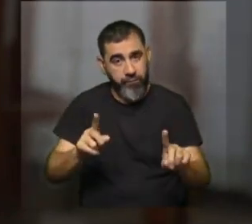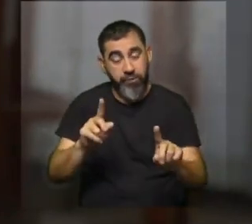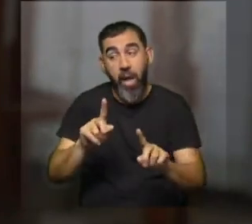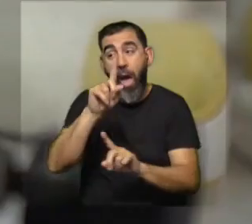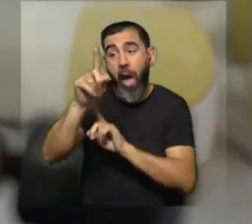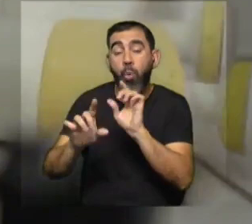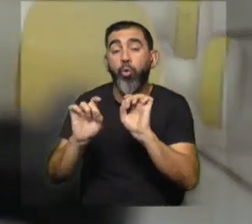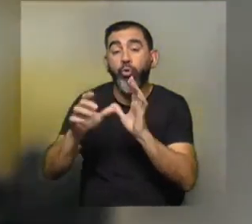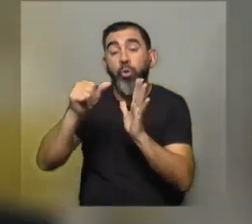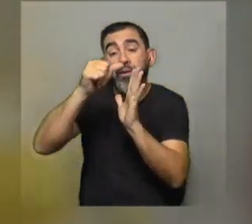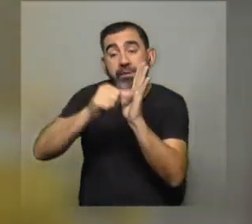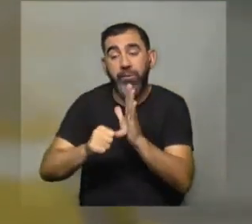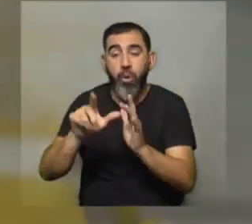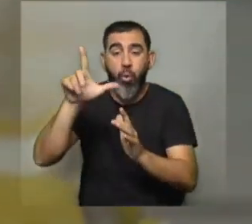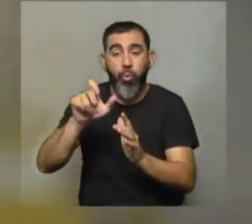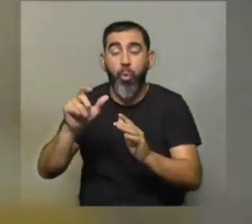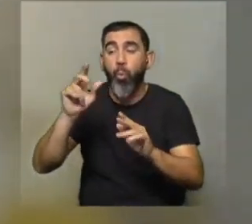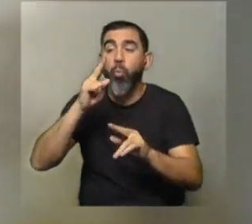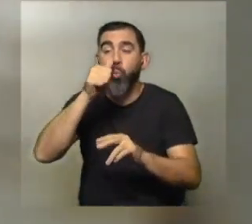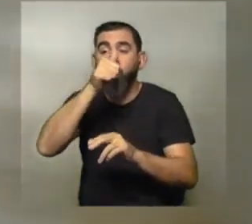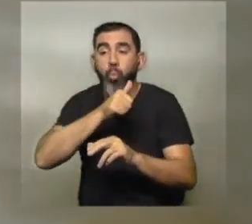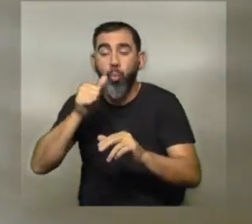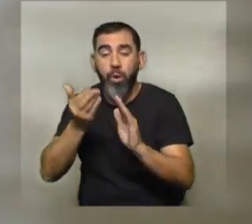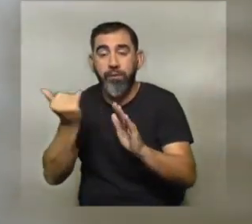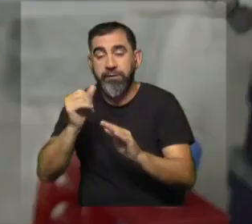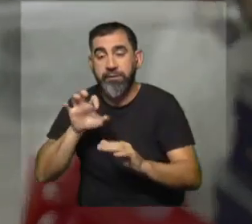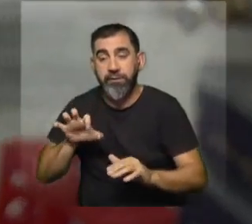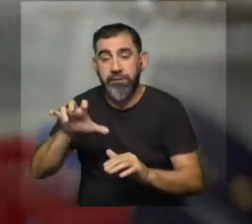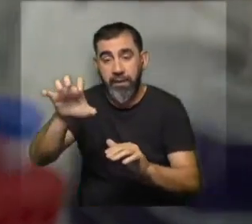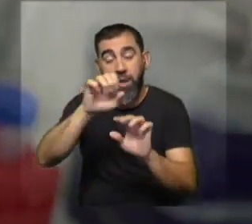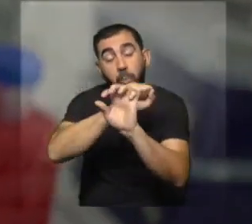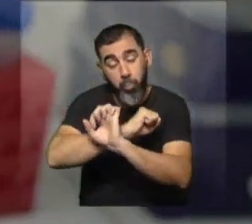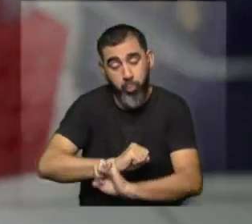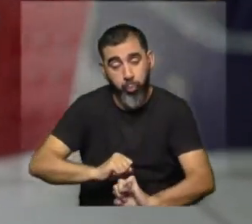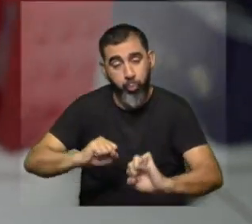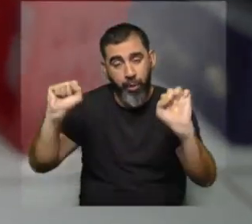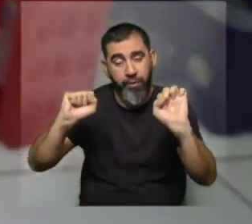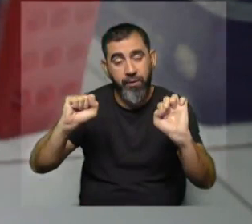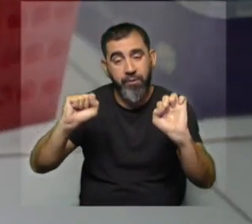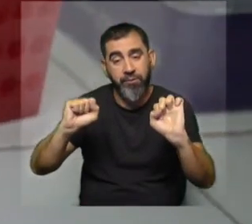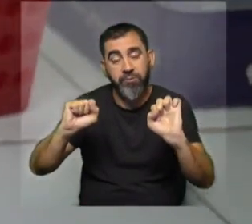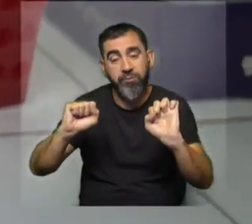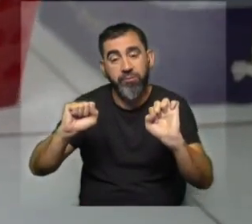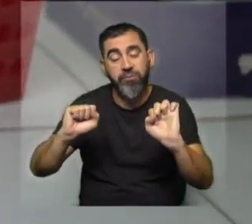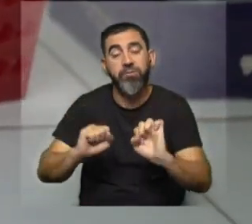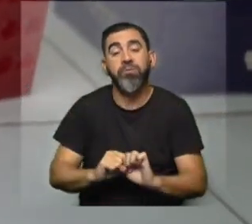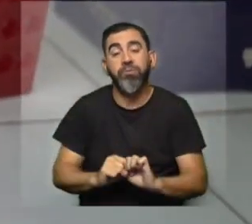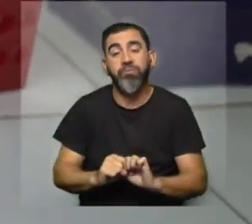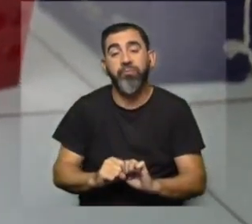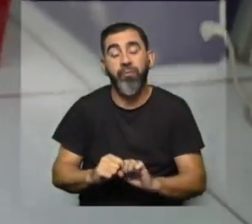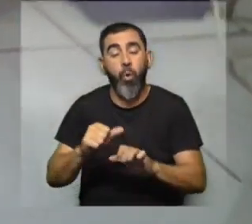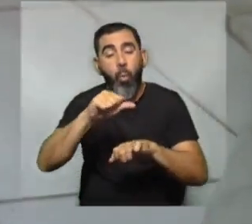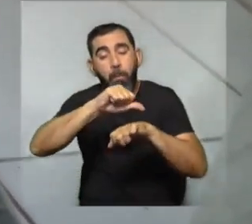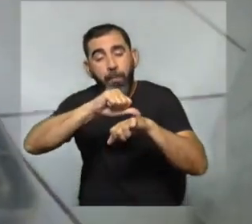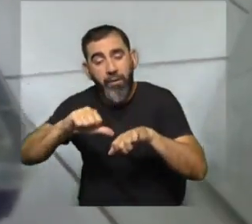que recibieron la cirugía, entonces obviamente se curaron porque el tumor fue removido, podrían llegar a desarrollar por el acto